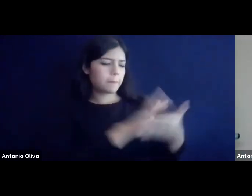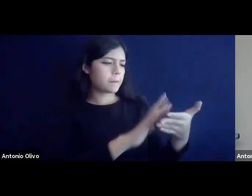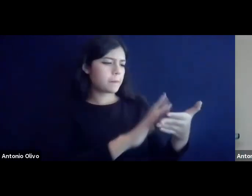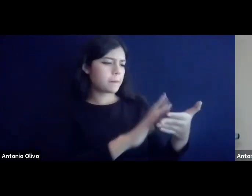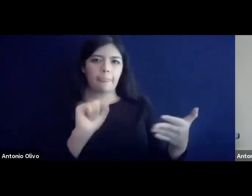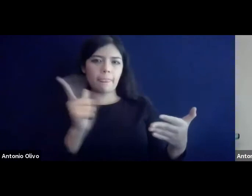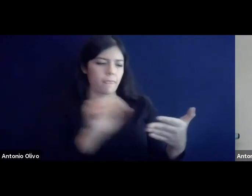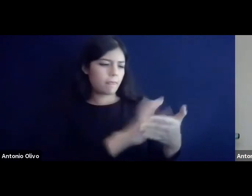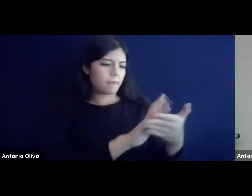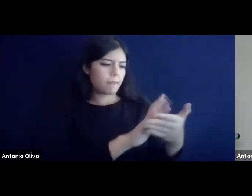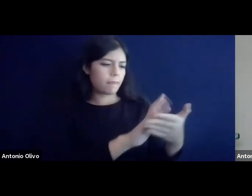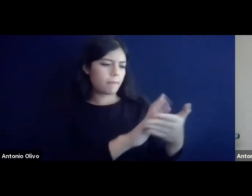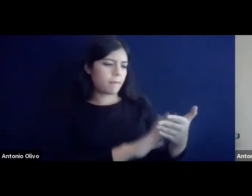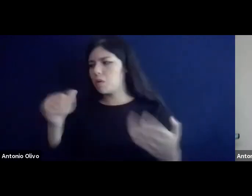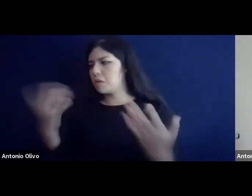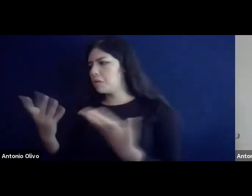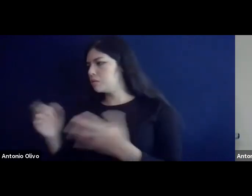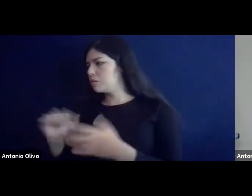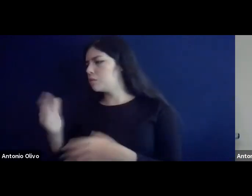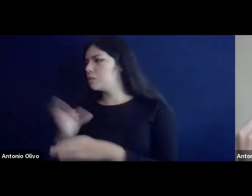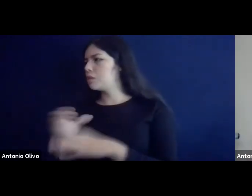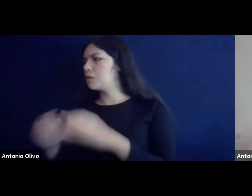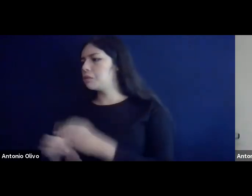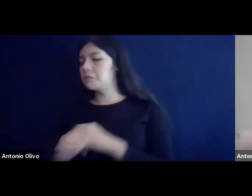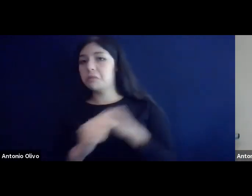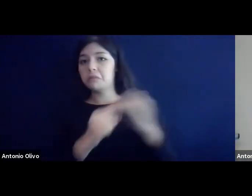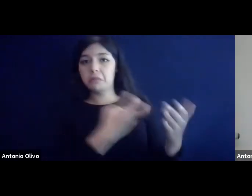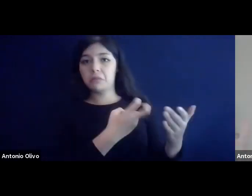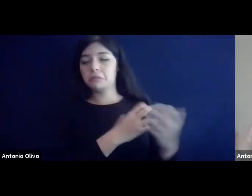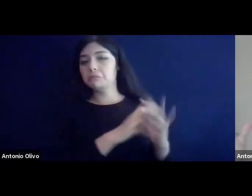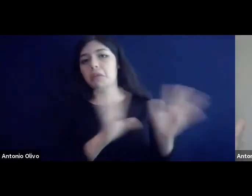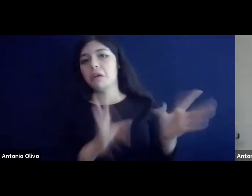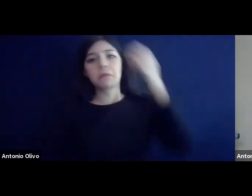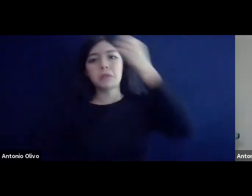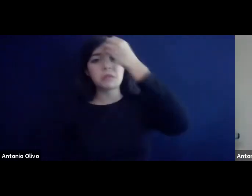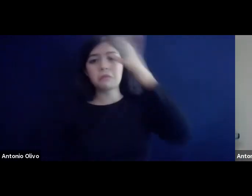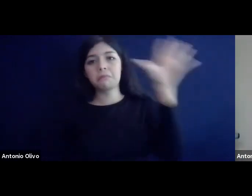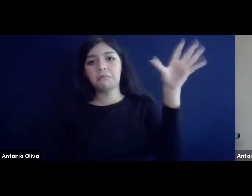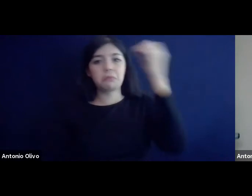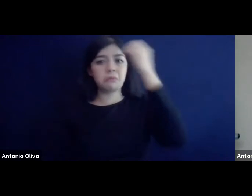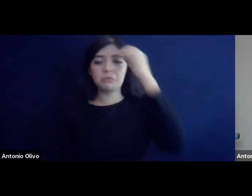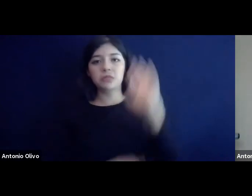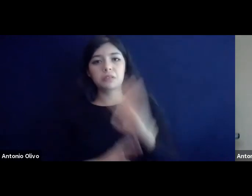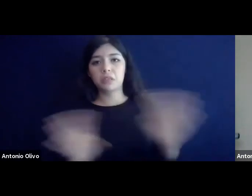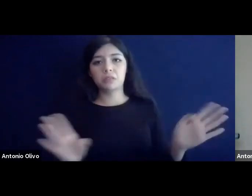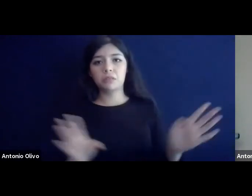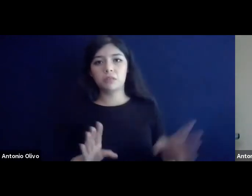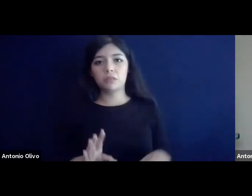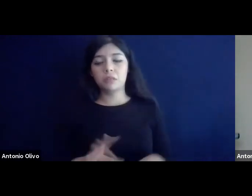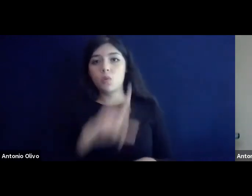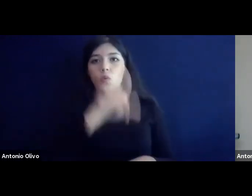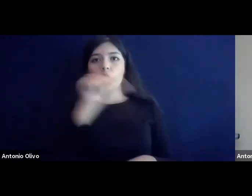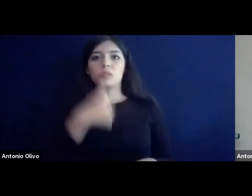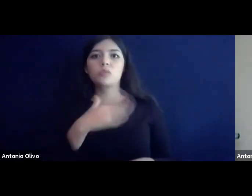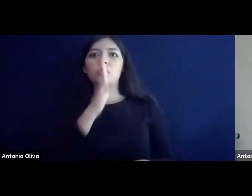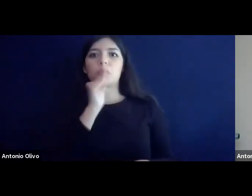Como la pierna no respondió, así también tu cerebro, mi cerebro, hay momentos en los que ¿no? Y te quedas así. O por